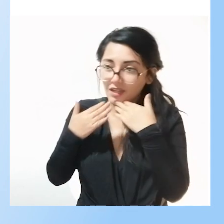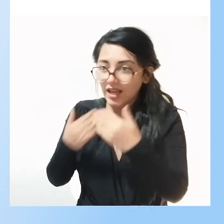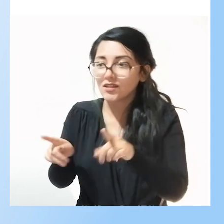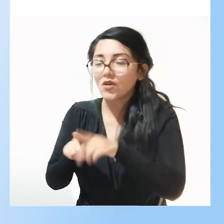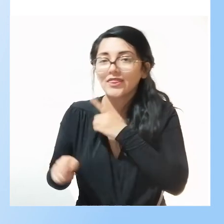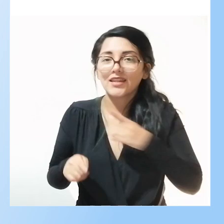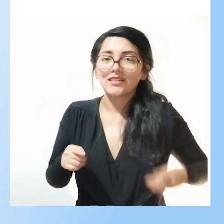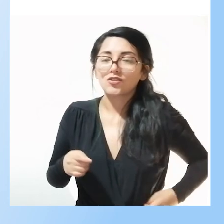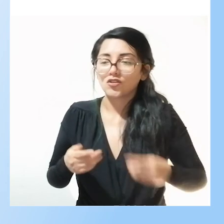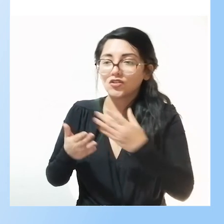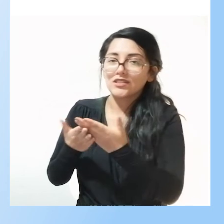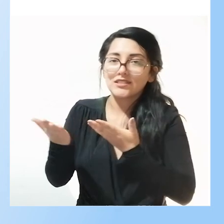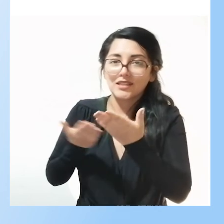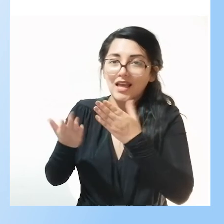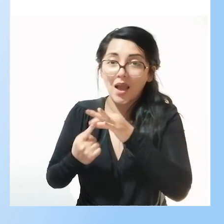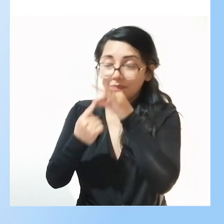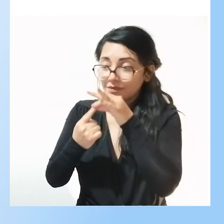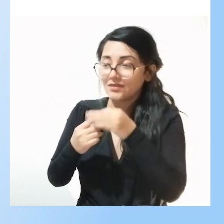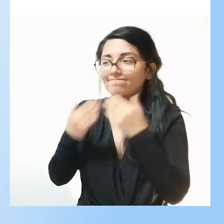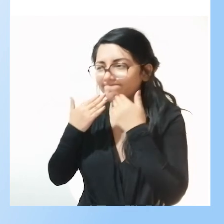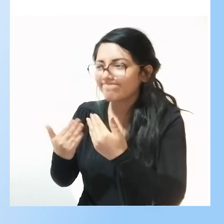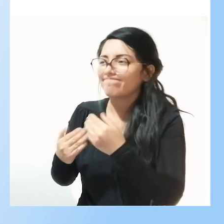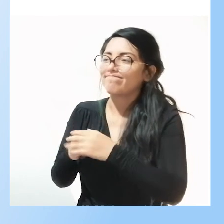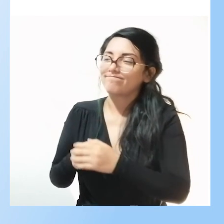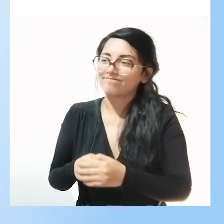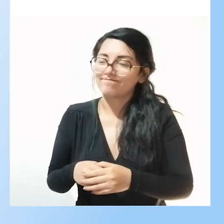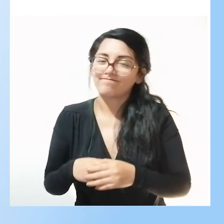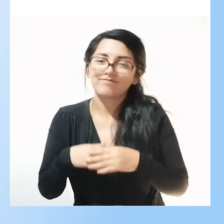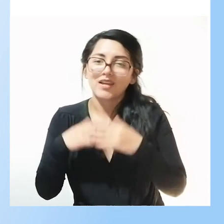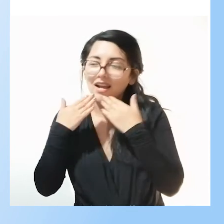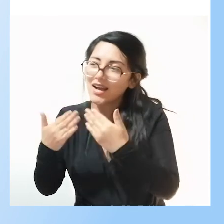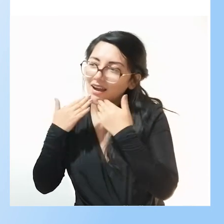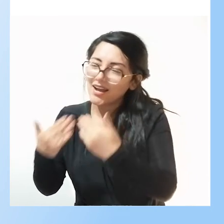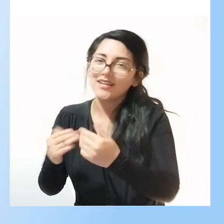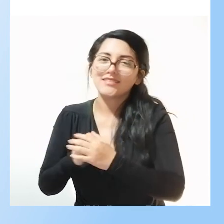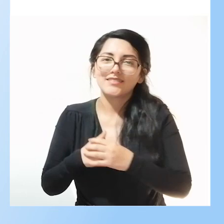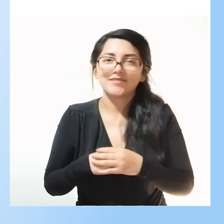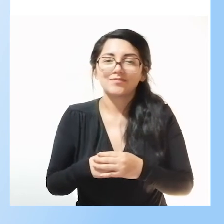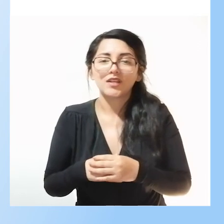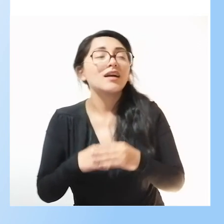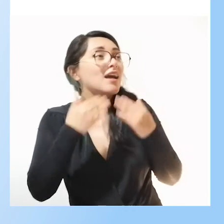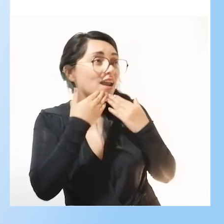Especializados, y le agradecemos por el espacio compartido. Será hasta la próxima oportunidad. Muchísimas gracias.